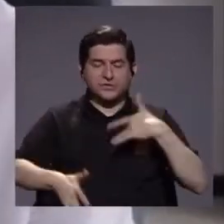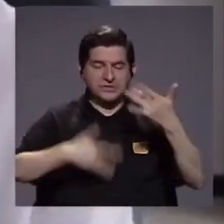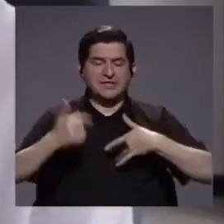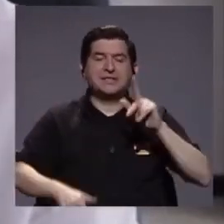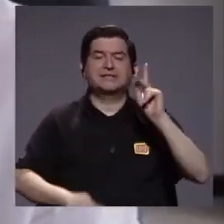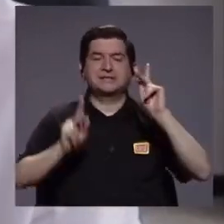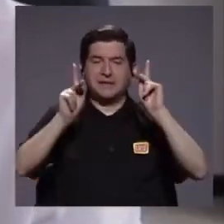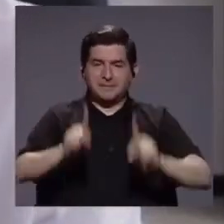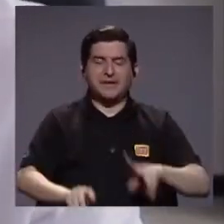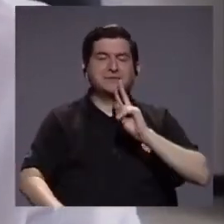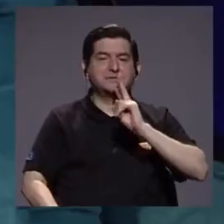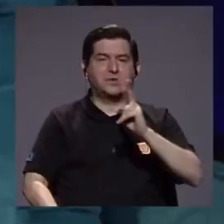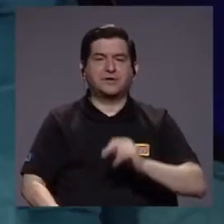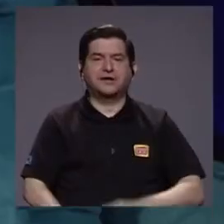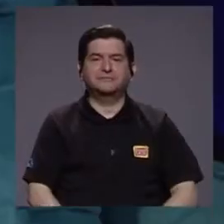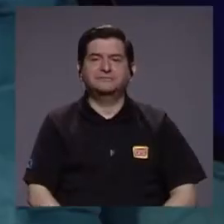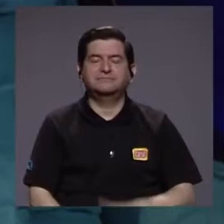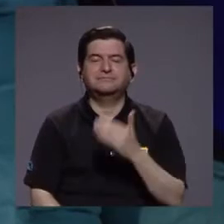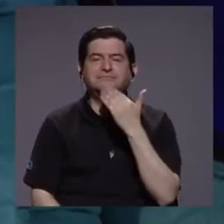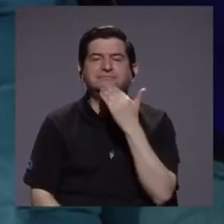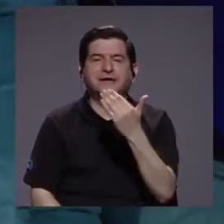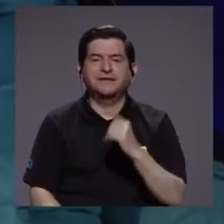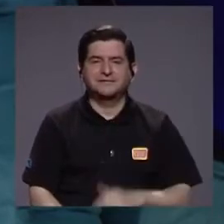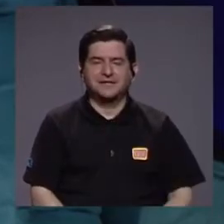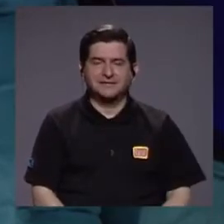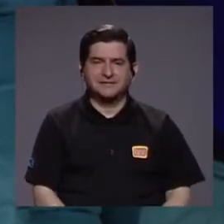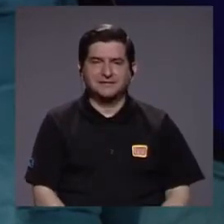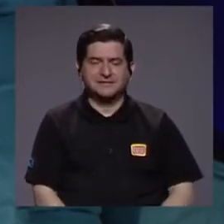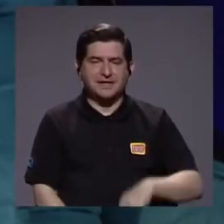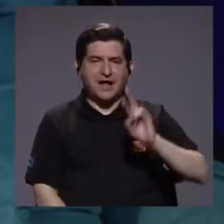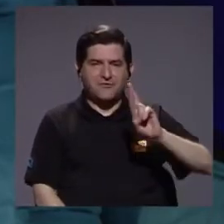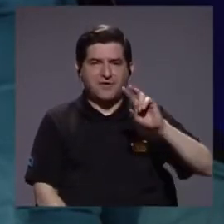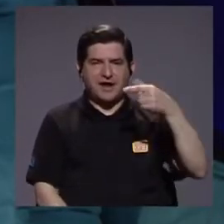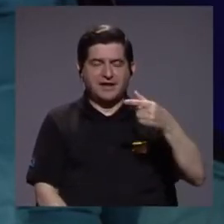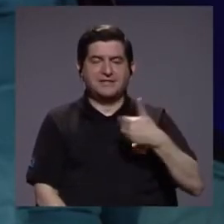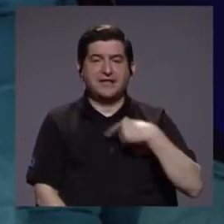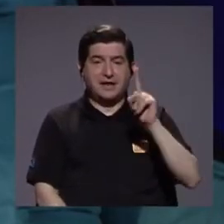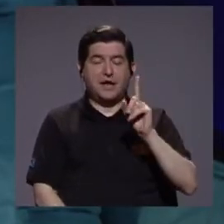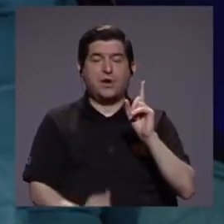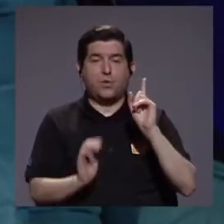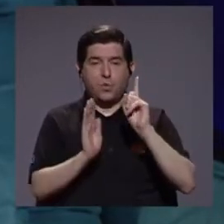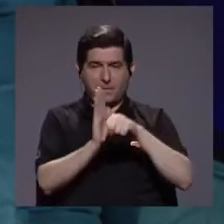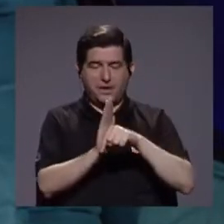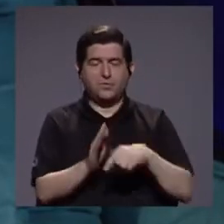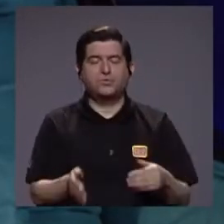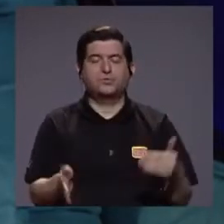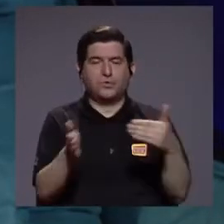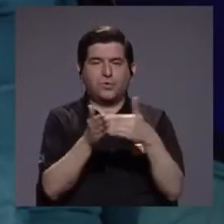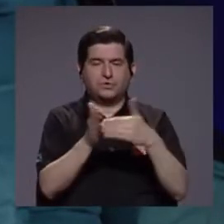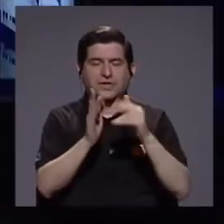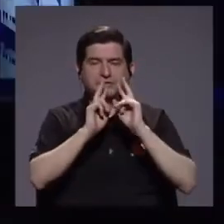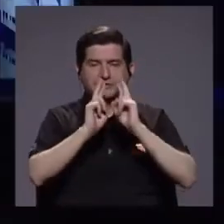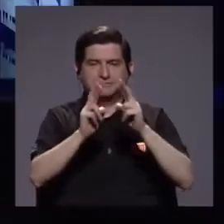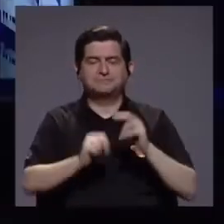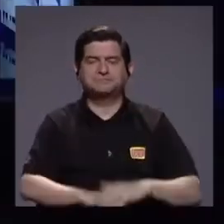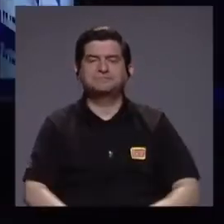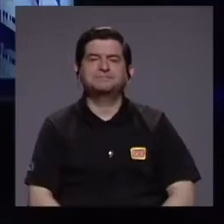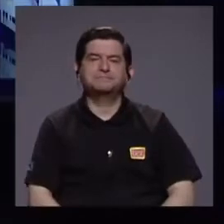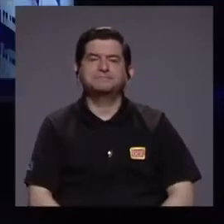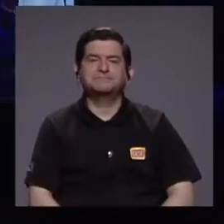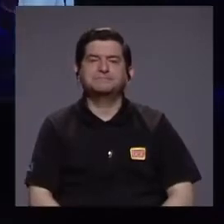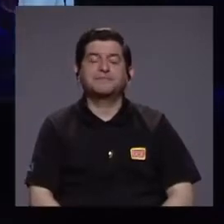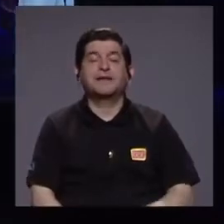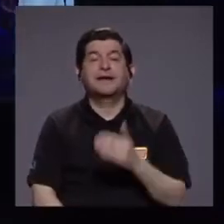persona de verdad. Gracias. El señor Ralph García dispone de un minuto para realizar una réplica.